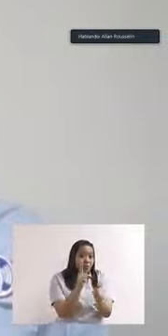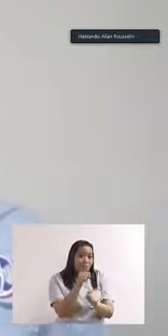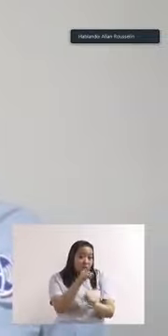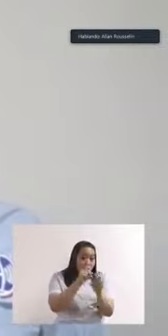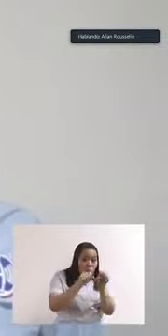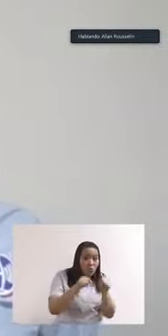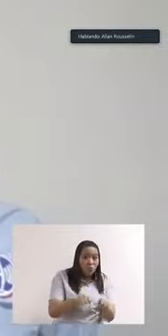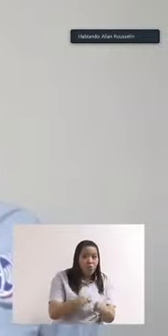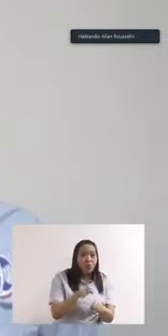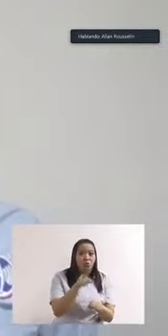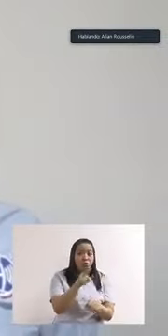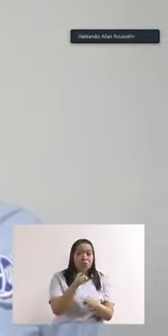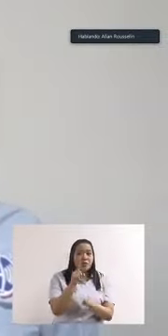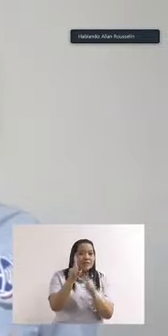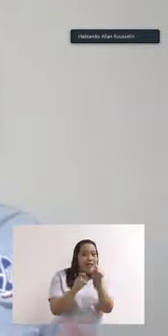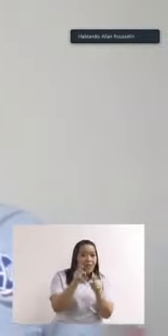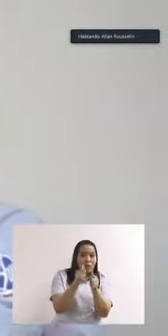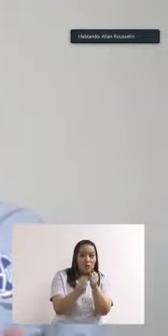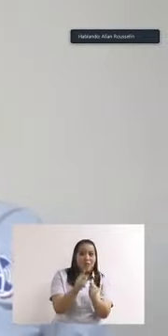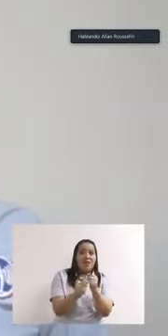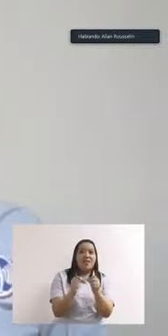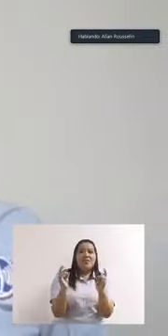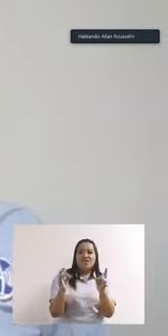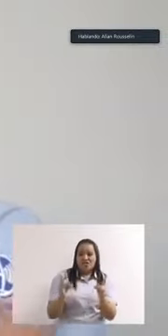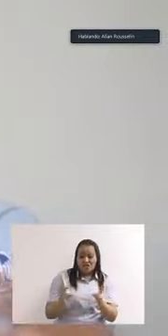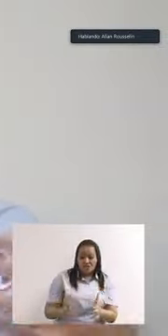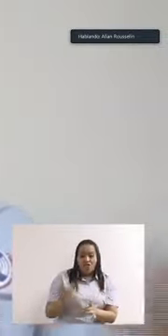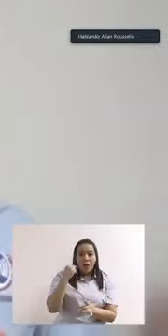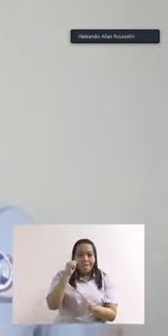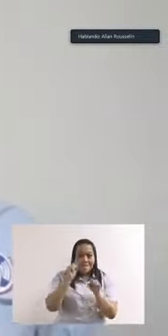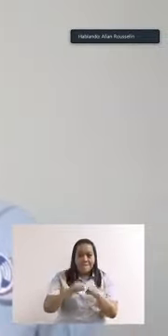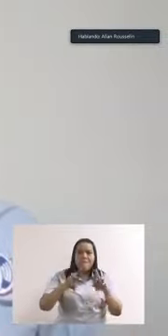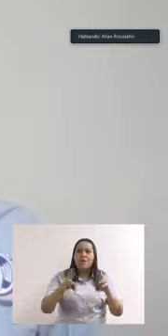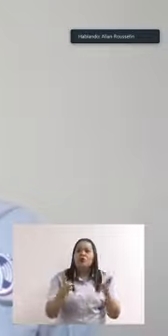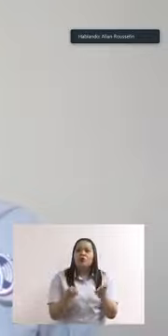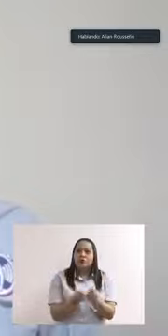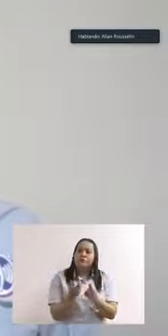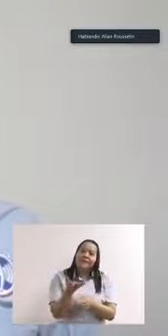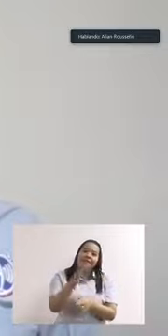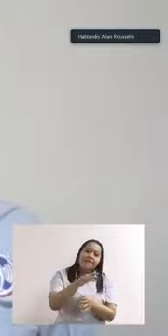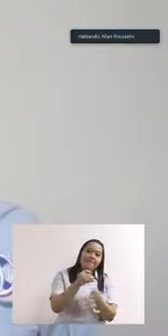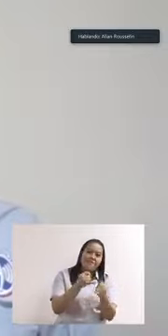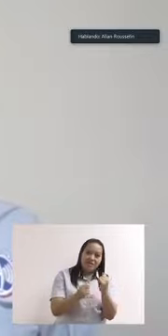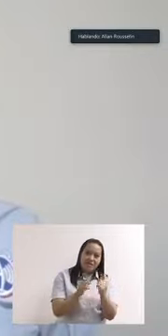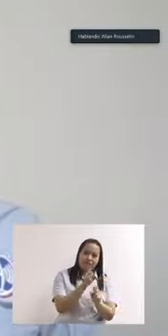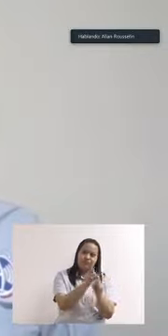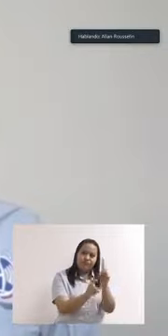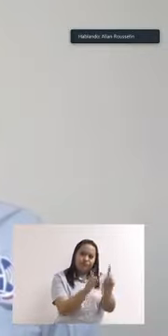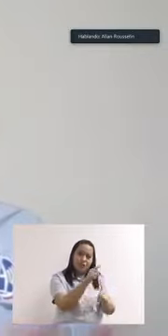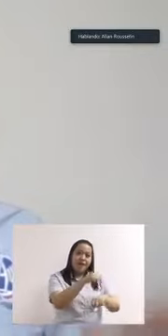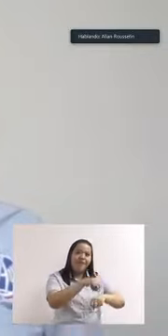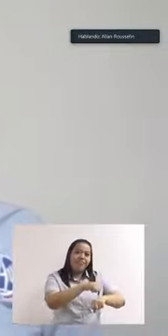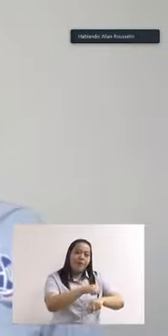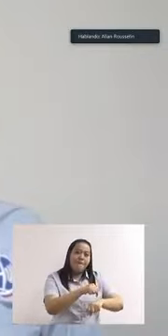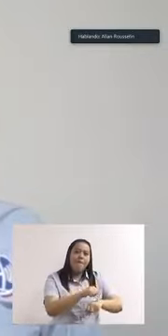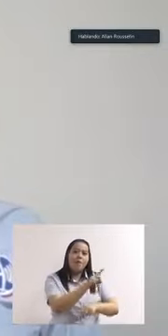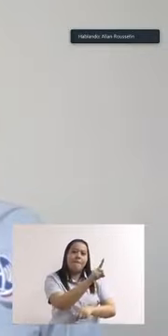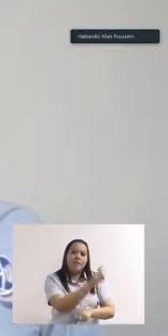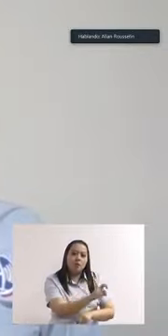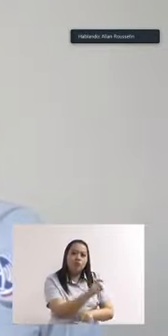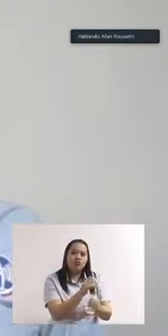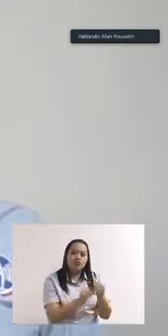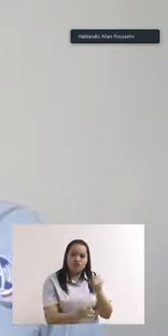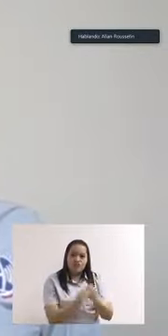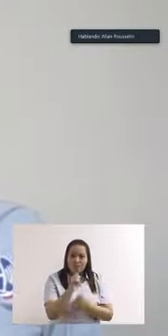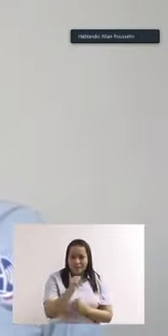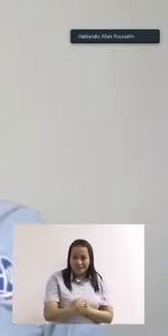de control va a estar anotando las preguntas, tratando de resumirlas. Al final tenemos un espacio de preguntas y respuestas para que Ángela nos